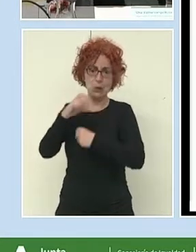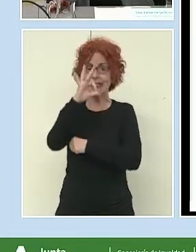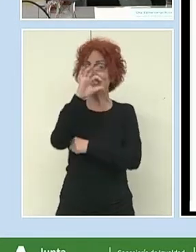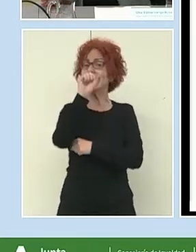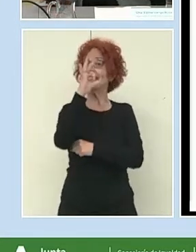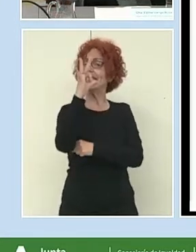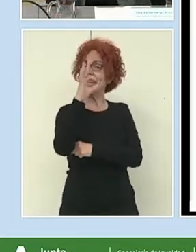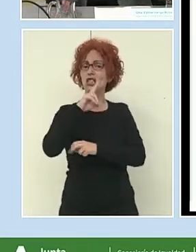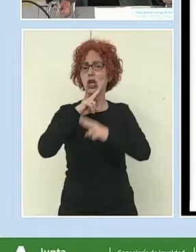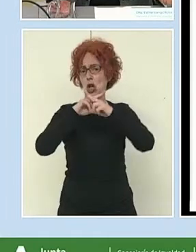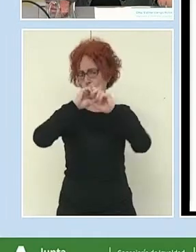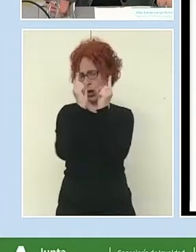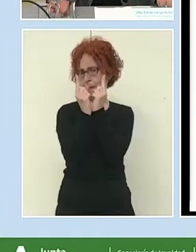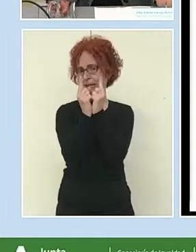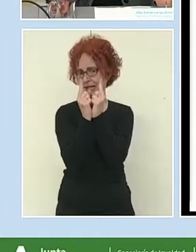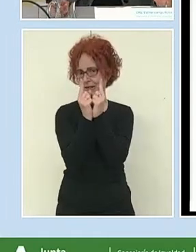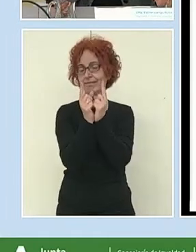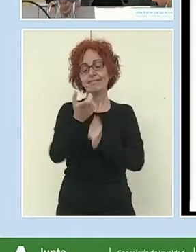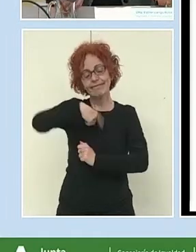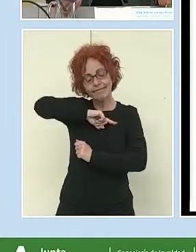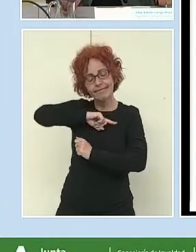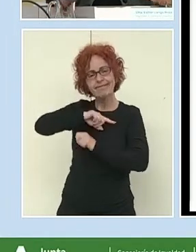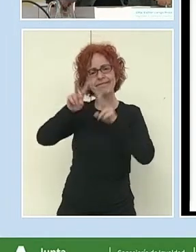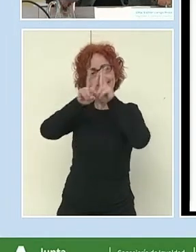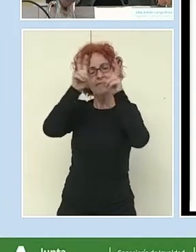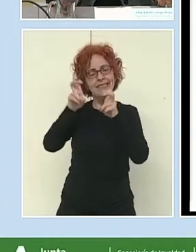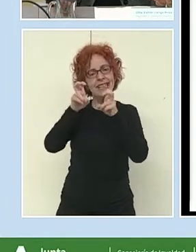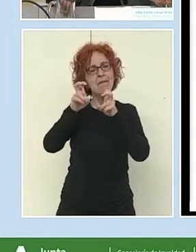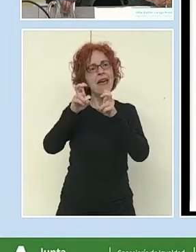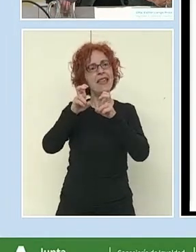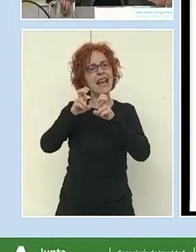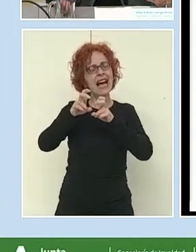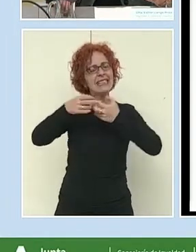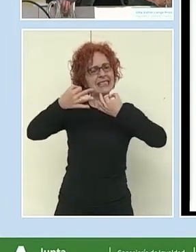Bueno, acabo de decir que me dedico a la ciberseguridad, pero antes